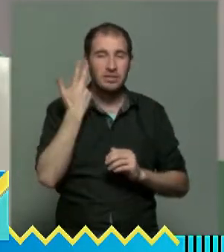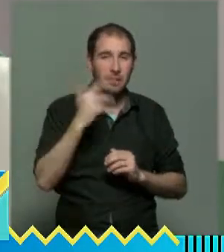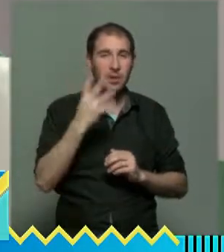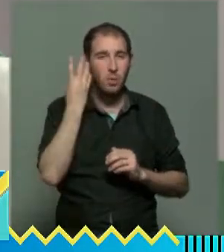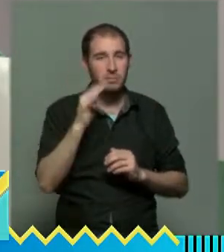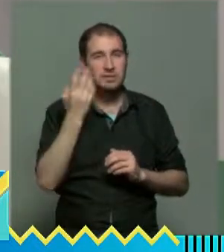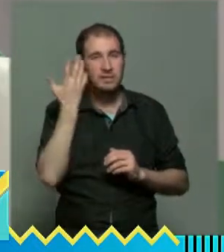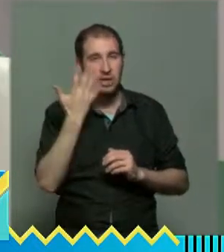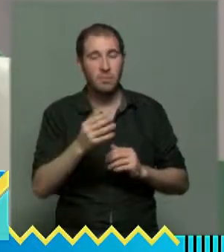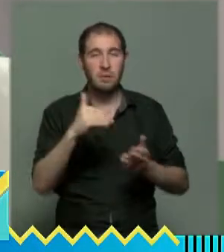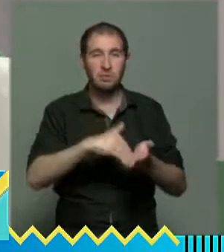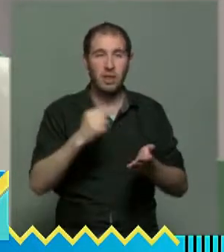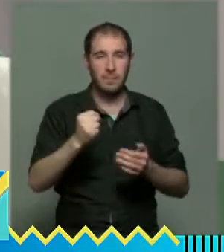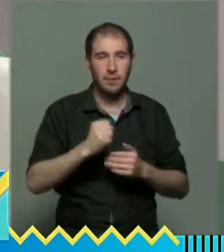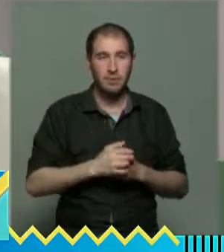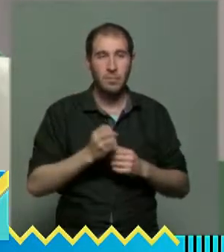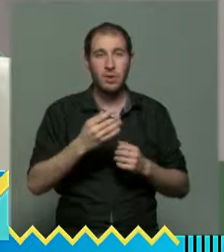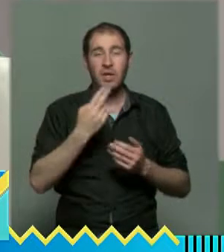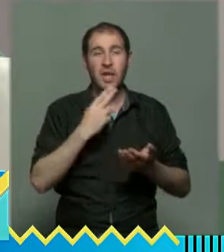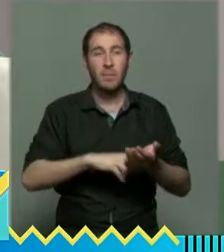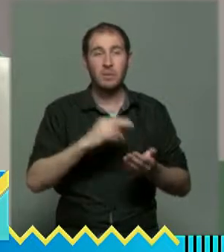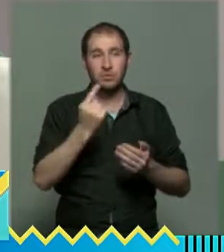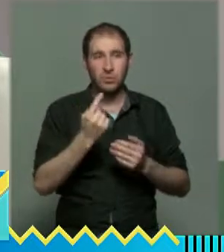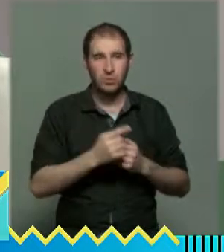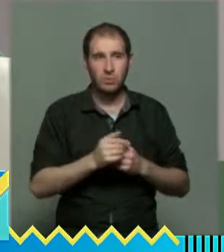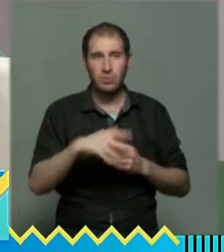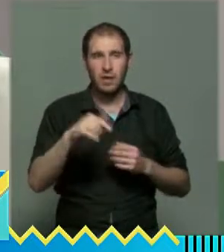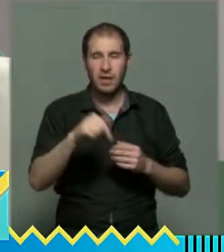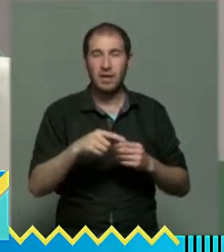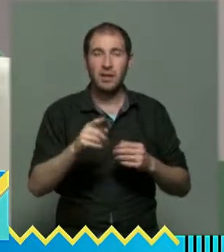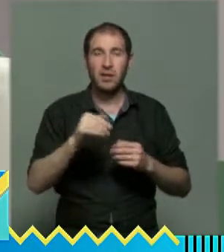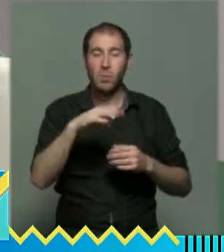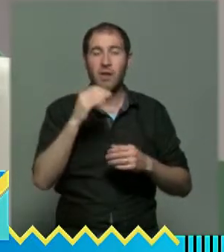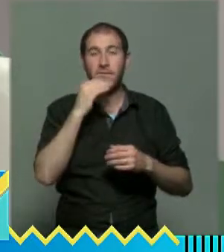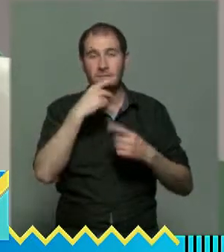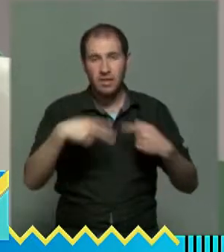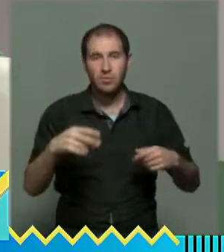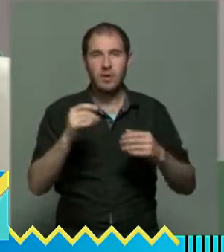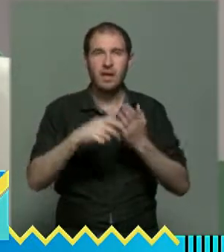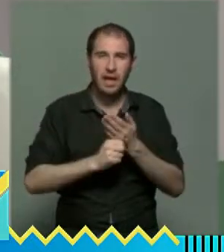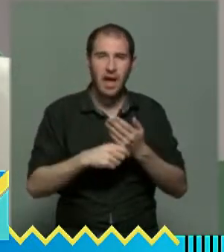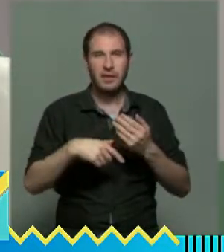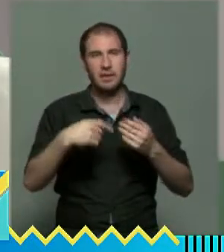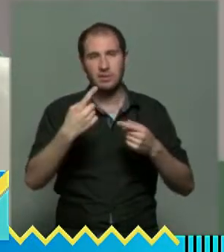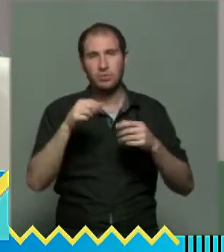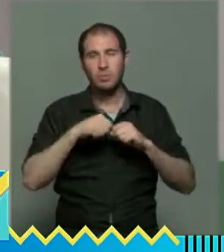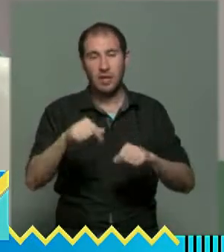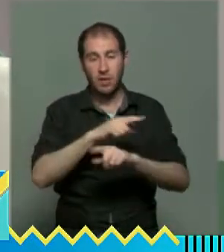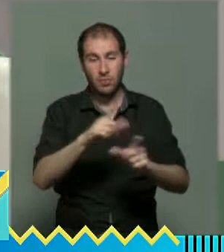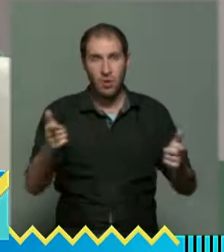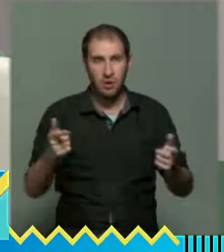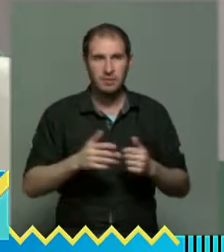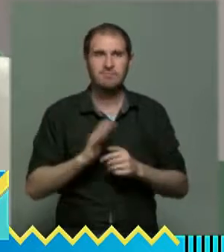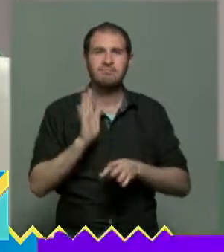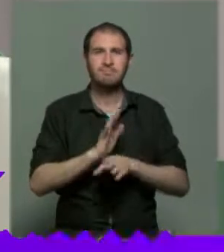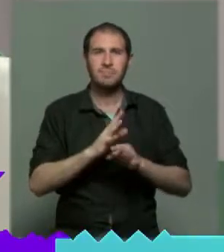4.000, 5.000 millones de pesos por un impuesto que no van a entrar a ningún lugar, ni a la verdulería, ni a la carnicería, ni al remisero, ni al supermercado, claro, implica